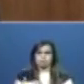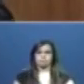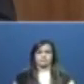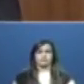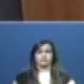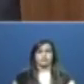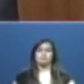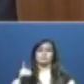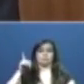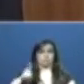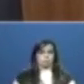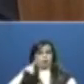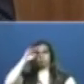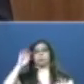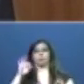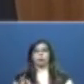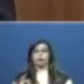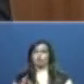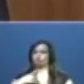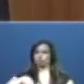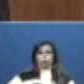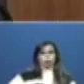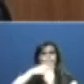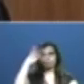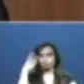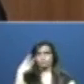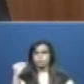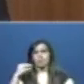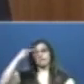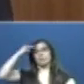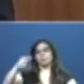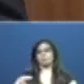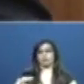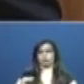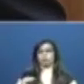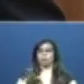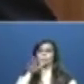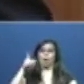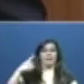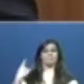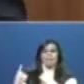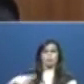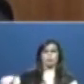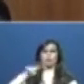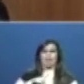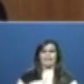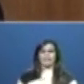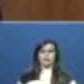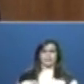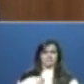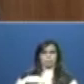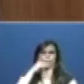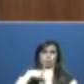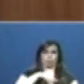supuesto la comprensión y el respeto que nos merece el malestar de muchos por algunas de las medidas que estamos